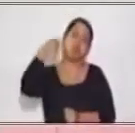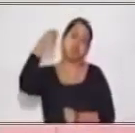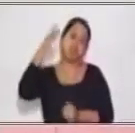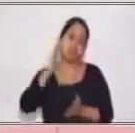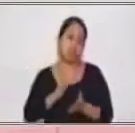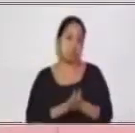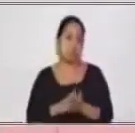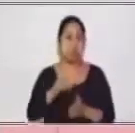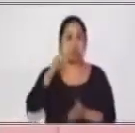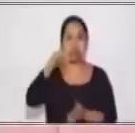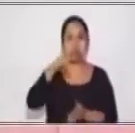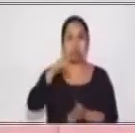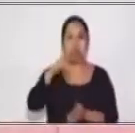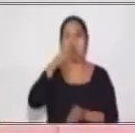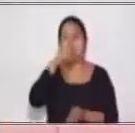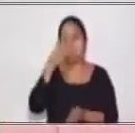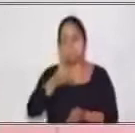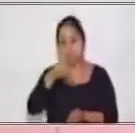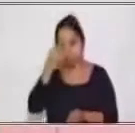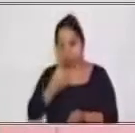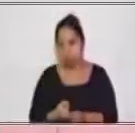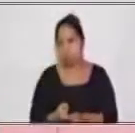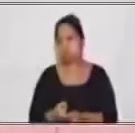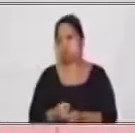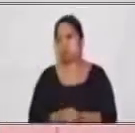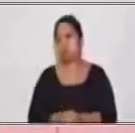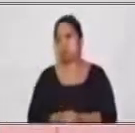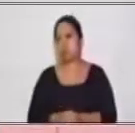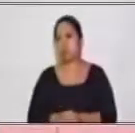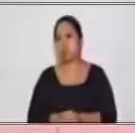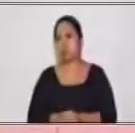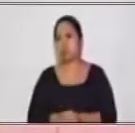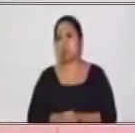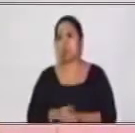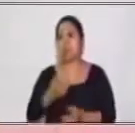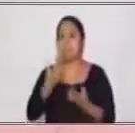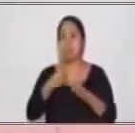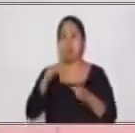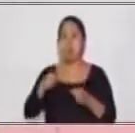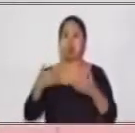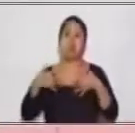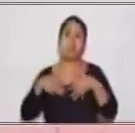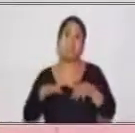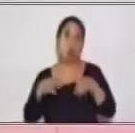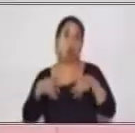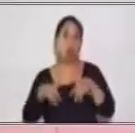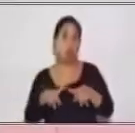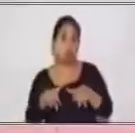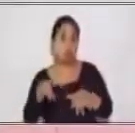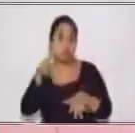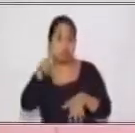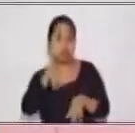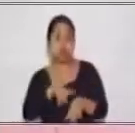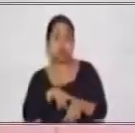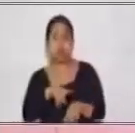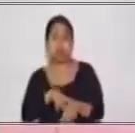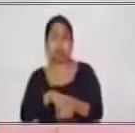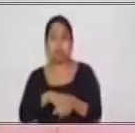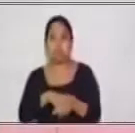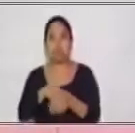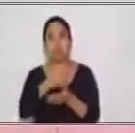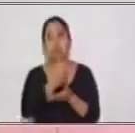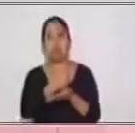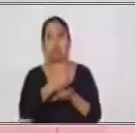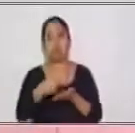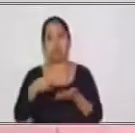un poco acerca del realismo también. A los modernistas en ese momento, o sea, los que escribían dentro de esta